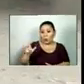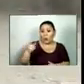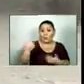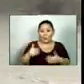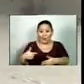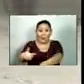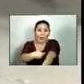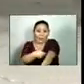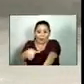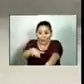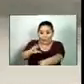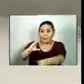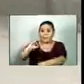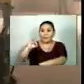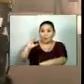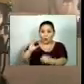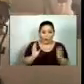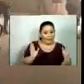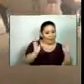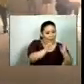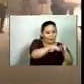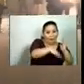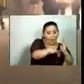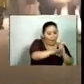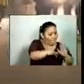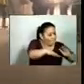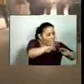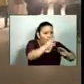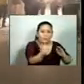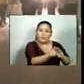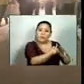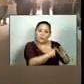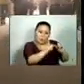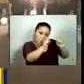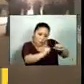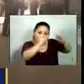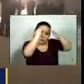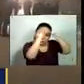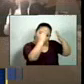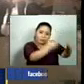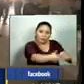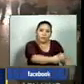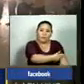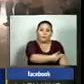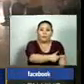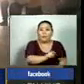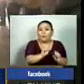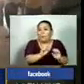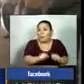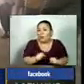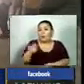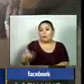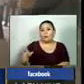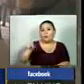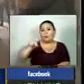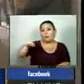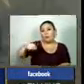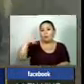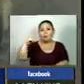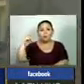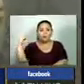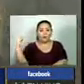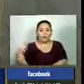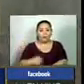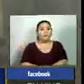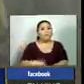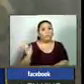del hospital, que ahí es donde vamos a ampliar la capacidad hospitalaria de las instalaciones de CIFCO para tener 1.200 pacientes más.